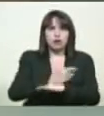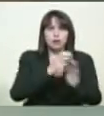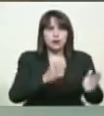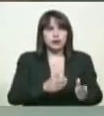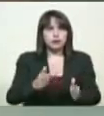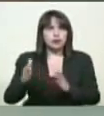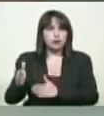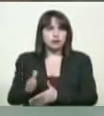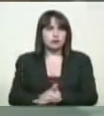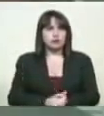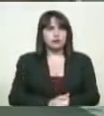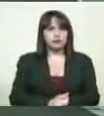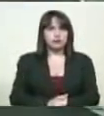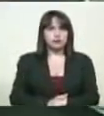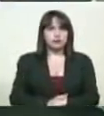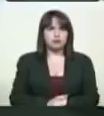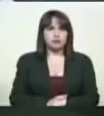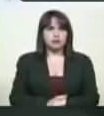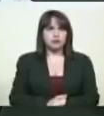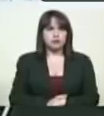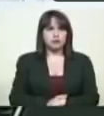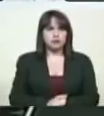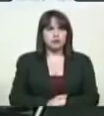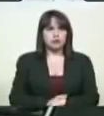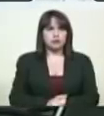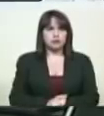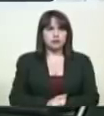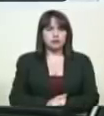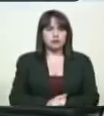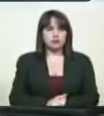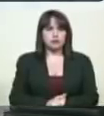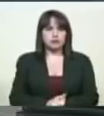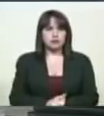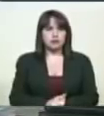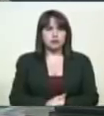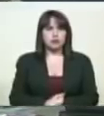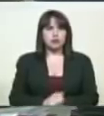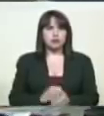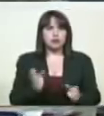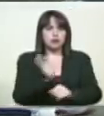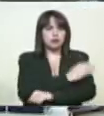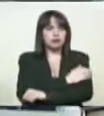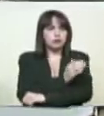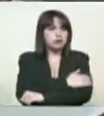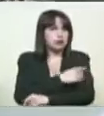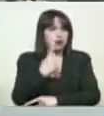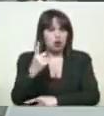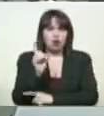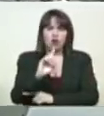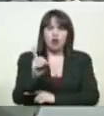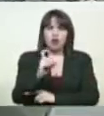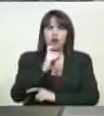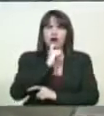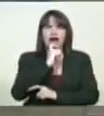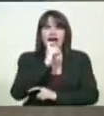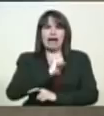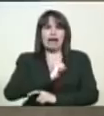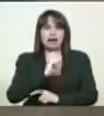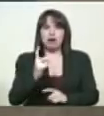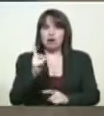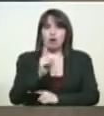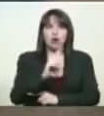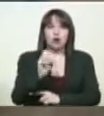gobernadora no se me pongan celosos porque no estuvieron en esta reunión pero esta reunión surgió del